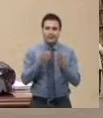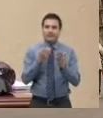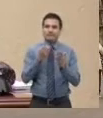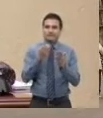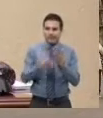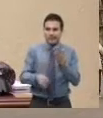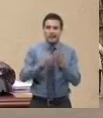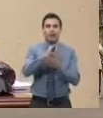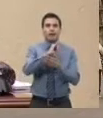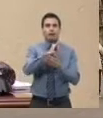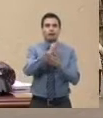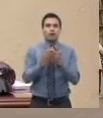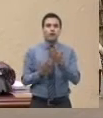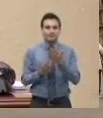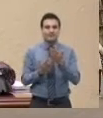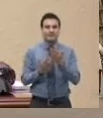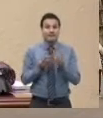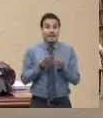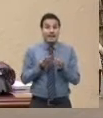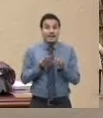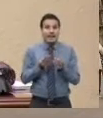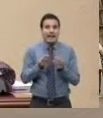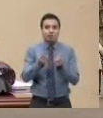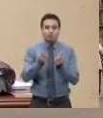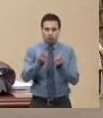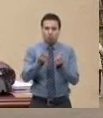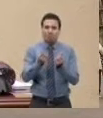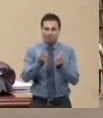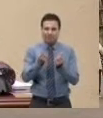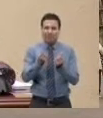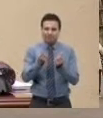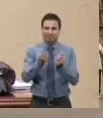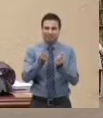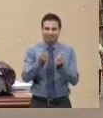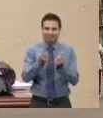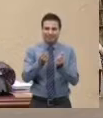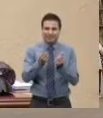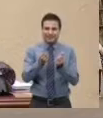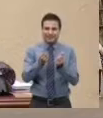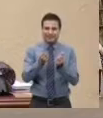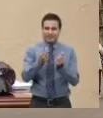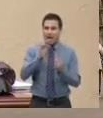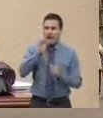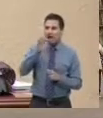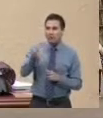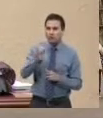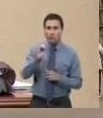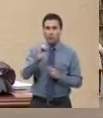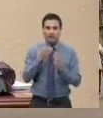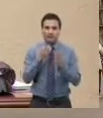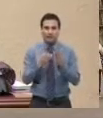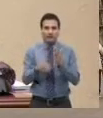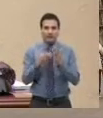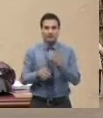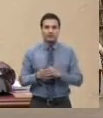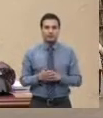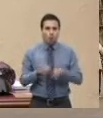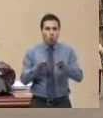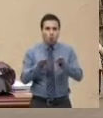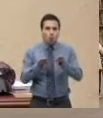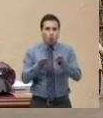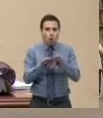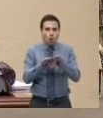Y me parece que esta sanción económica, los parámetros que se toman es a partir de una cotización que también